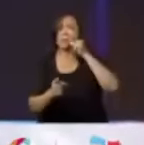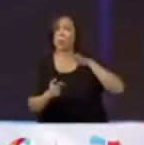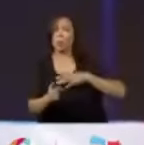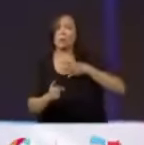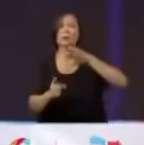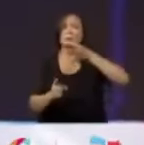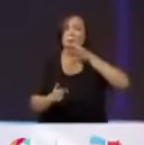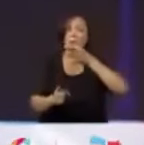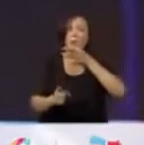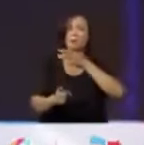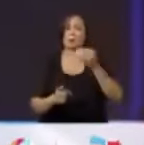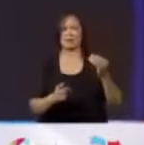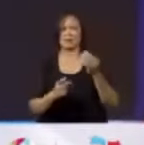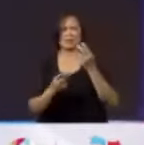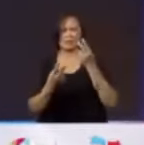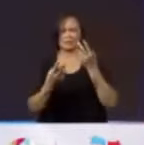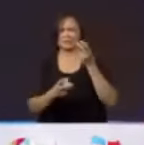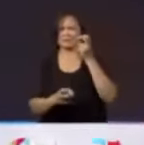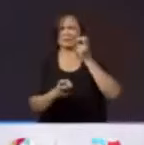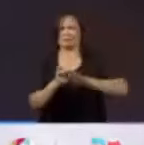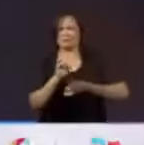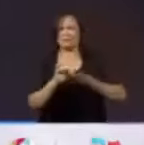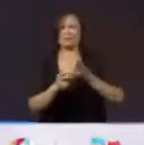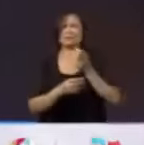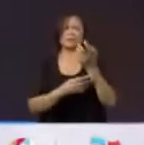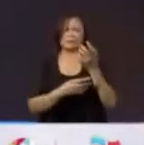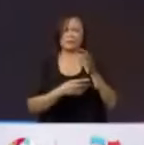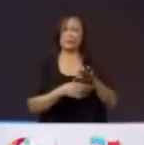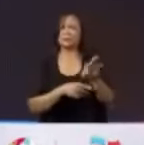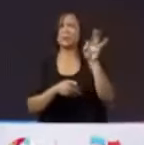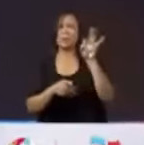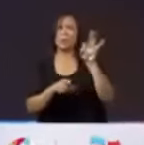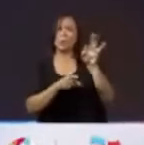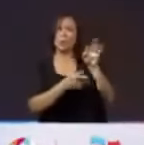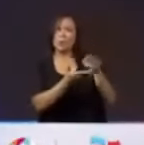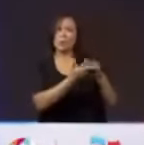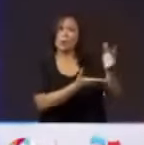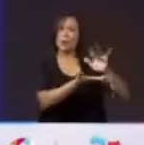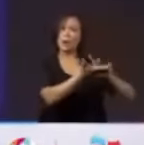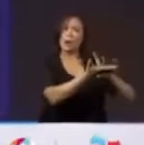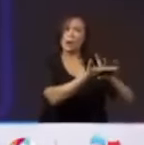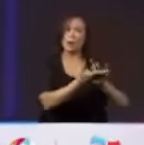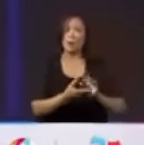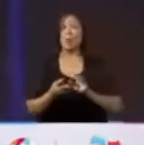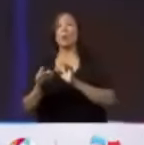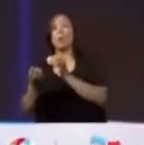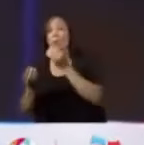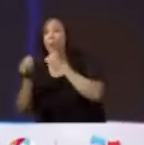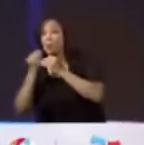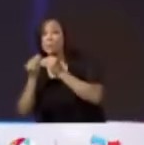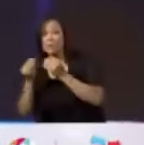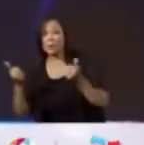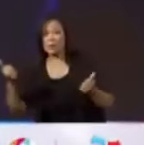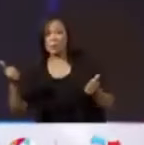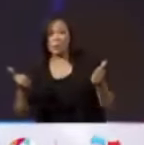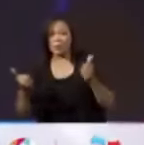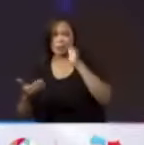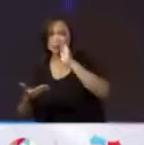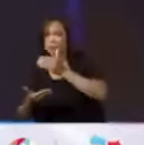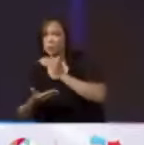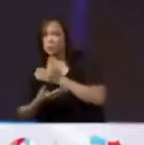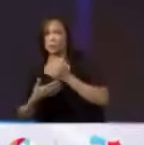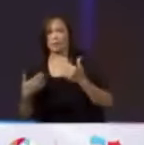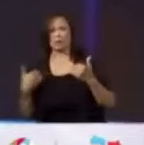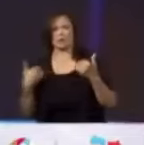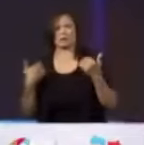las madres, que se ven en la difícil tarea de escoger entre comprar medicamentos o alimentar sus hijos, en